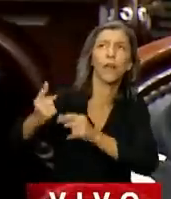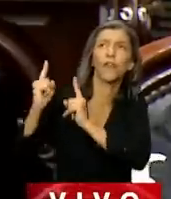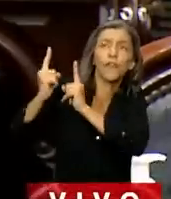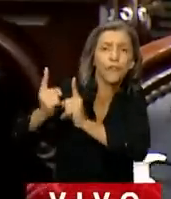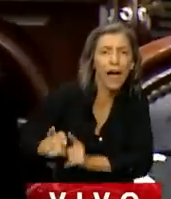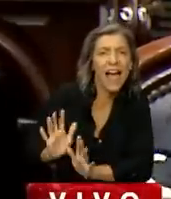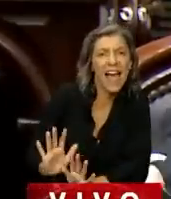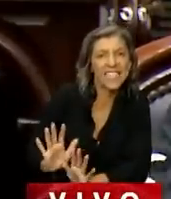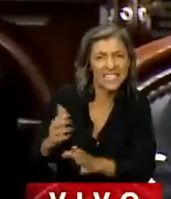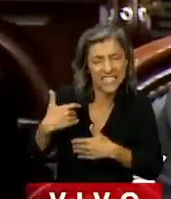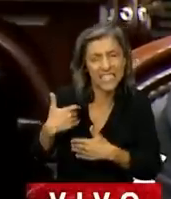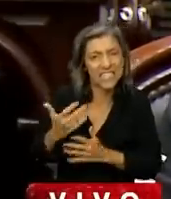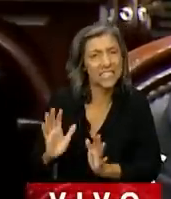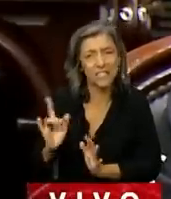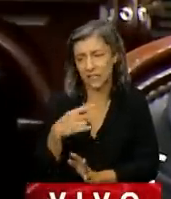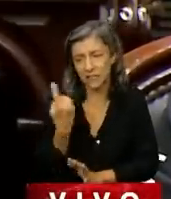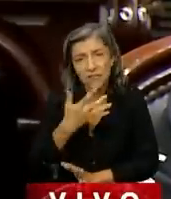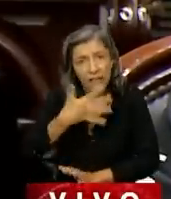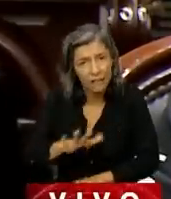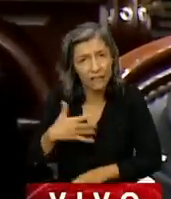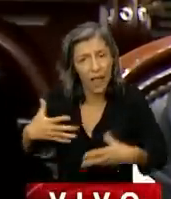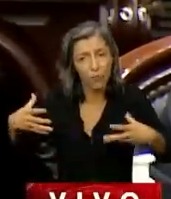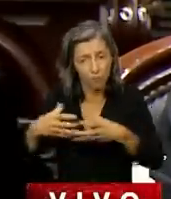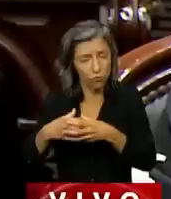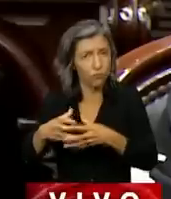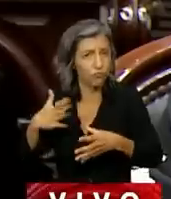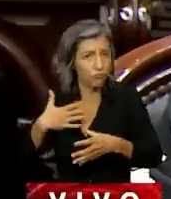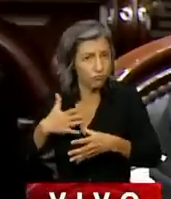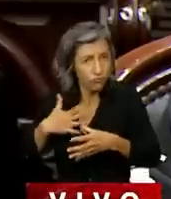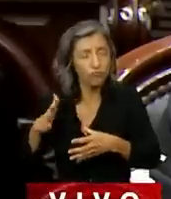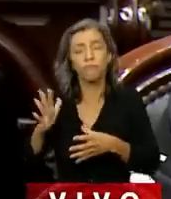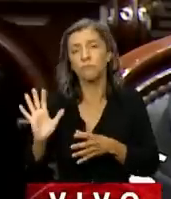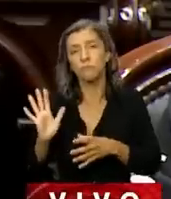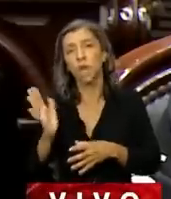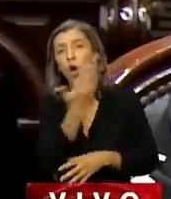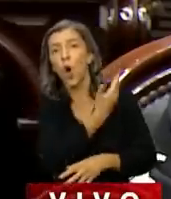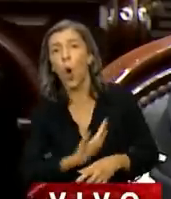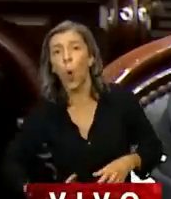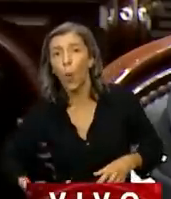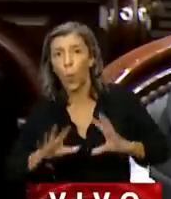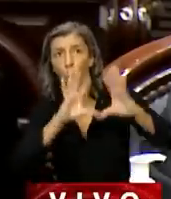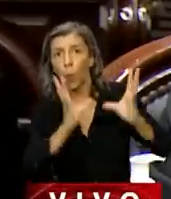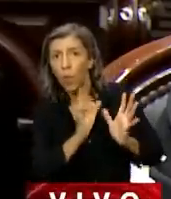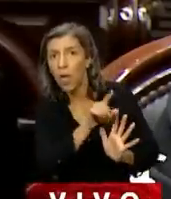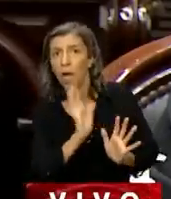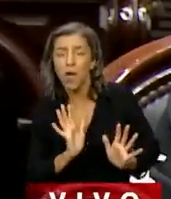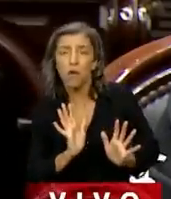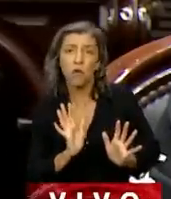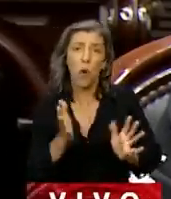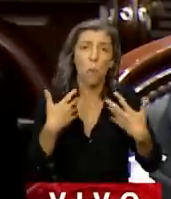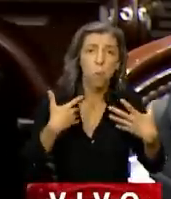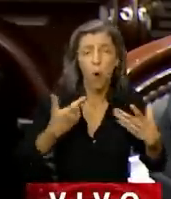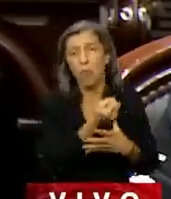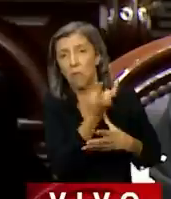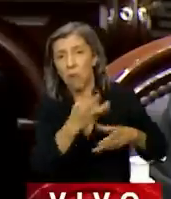minoría y si es gobierno, ambas cosas. Se puede ser primera minoría y no gobierno y la